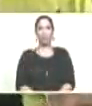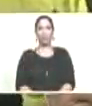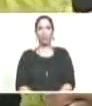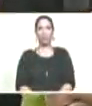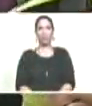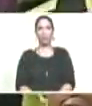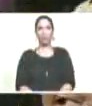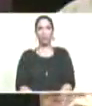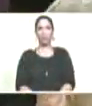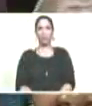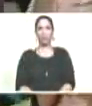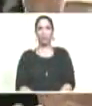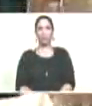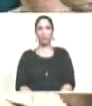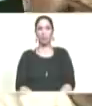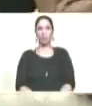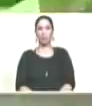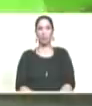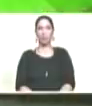De aquí a allá